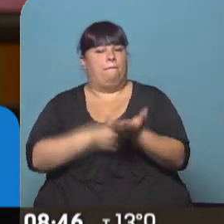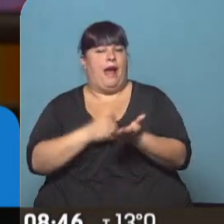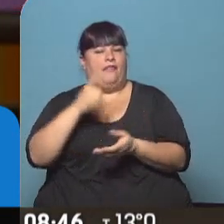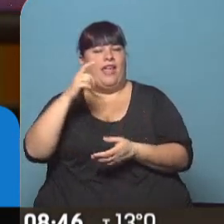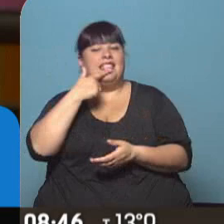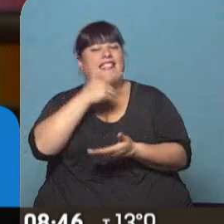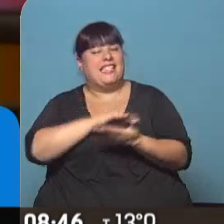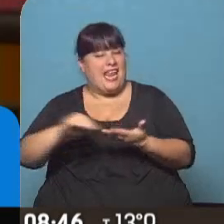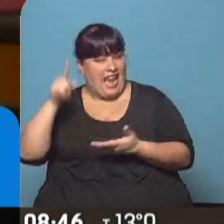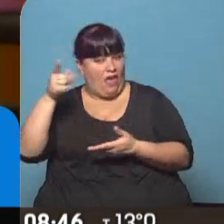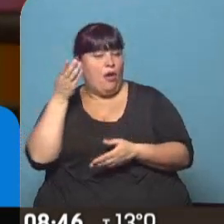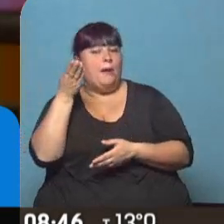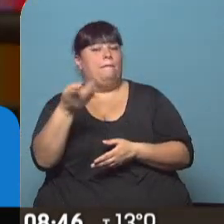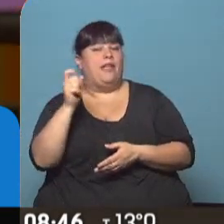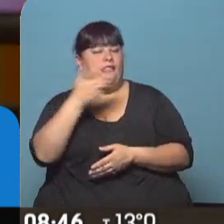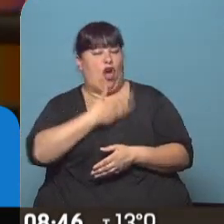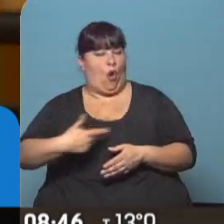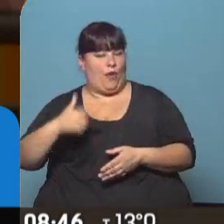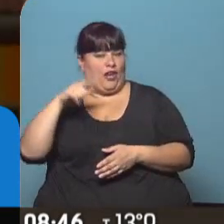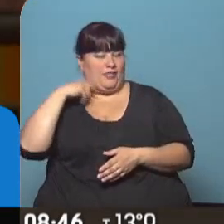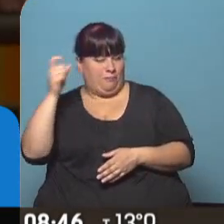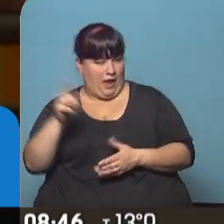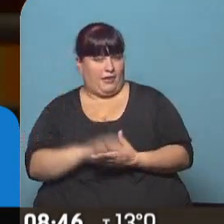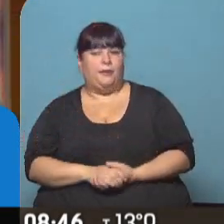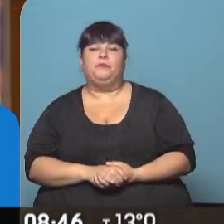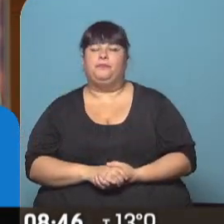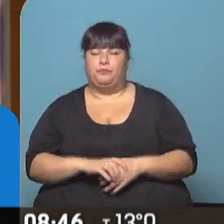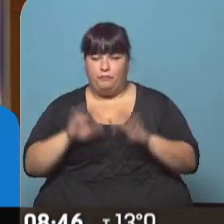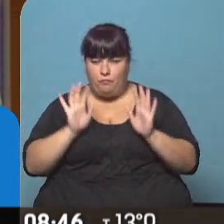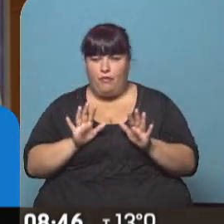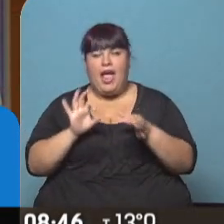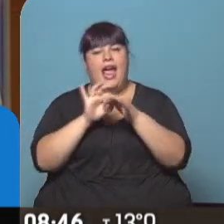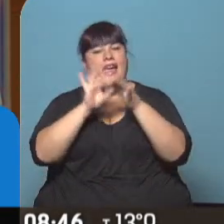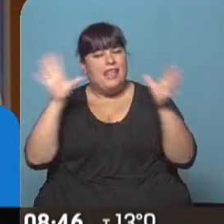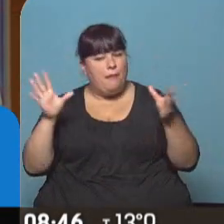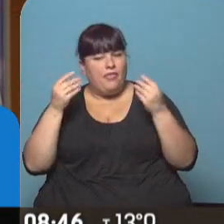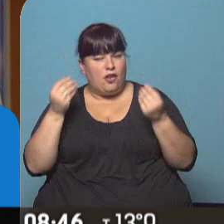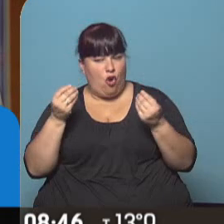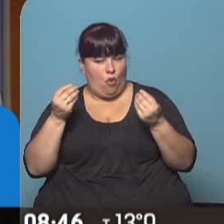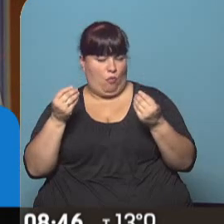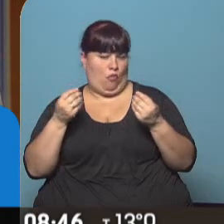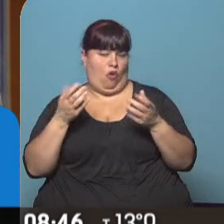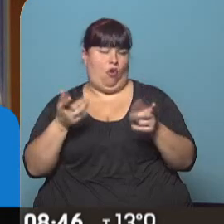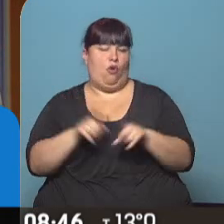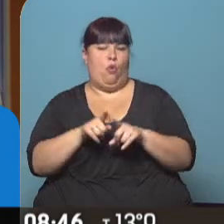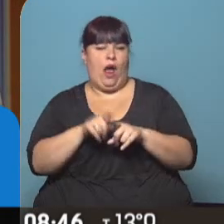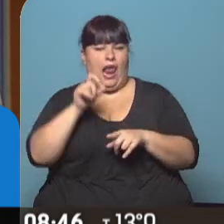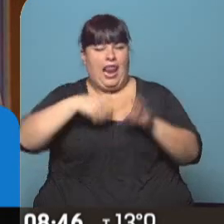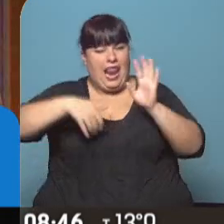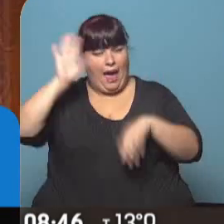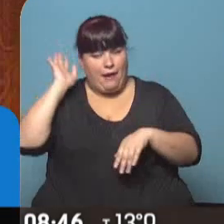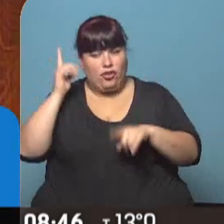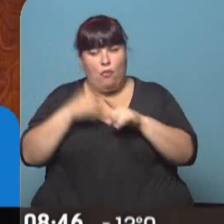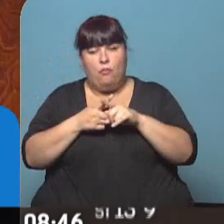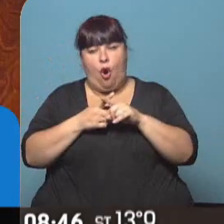el Senado a petición del Gobierno de España. A ver, la independencia pasa básicamente en su mayoría por